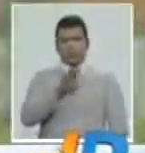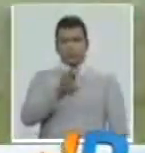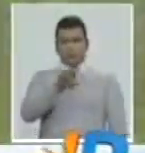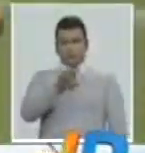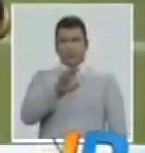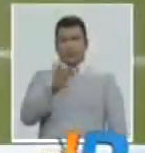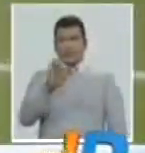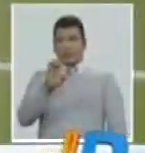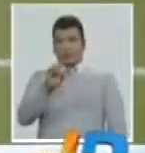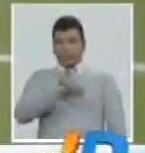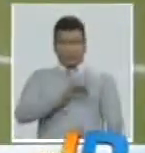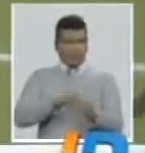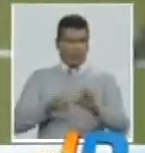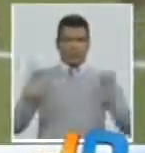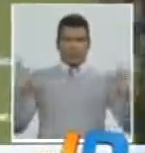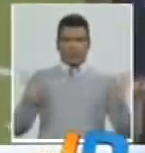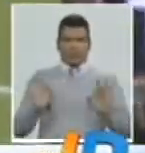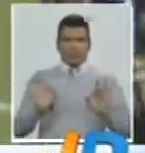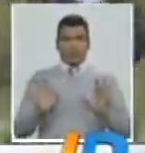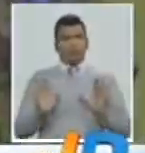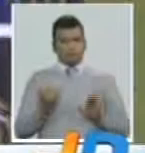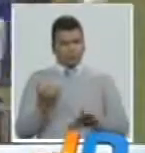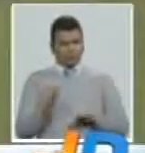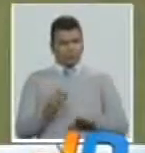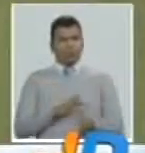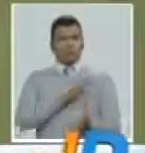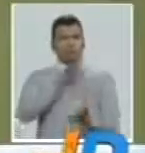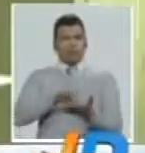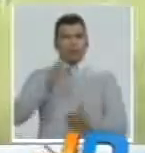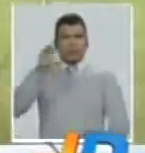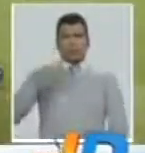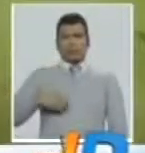no fue convocado para este encuentro pese a ya estar en Argentina.